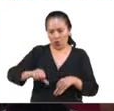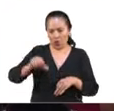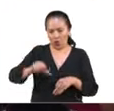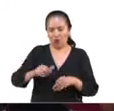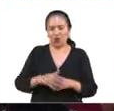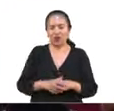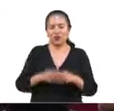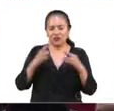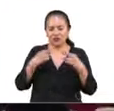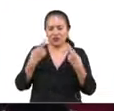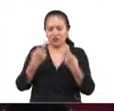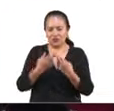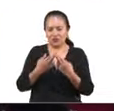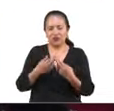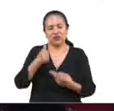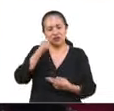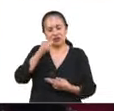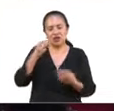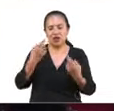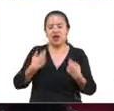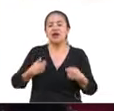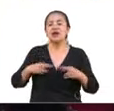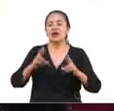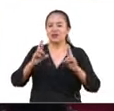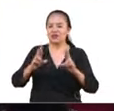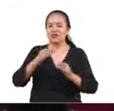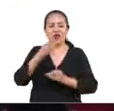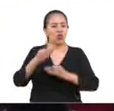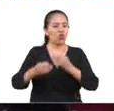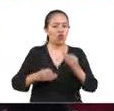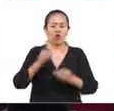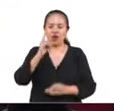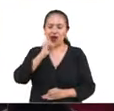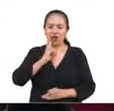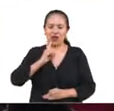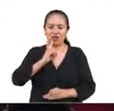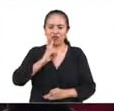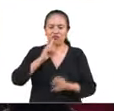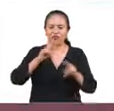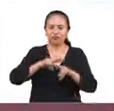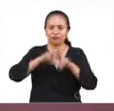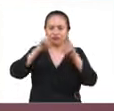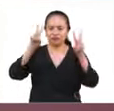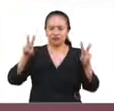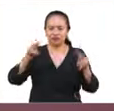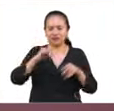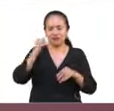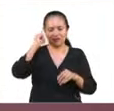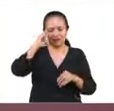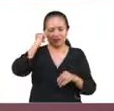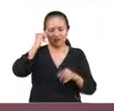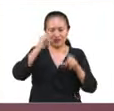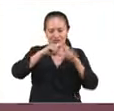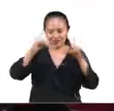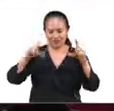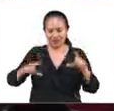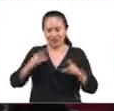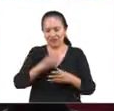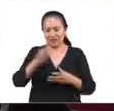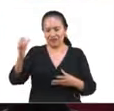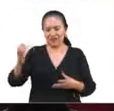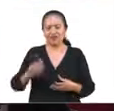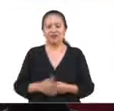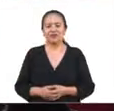encuentro y muy dignamente representa a las mujeres visionarias del sector rural mexicano.